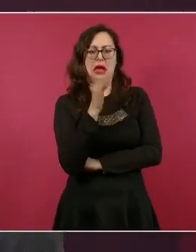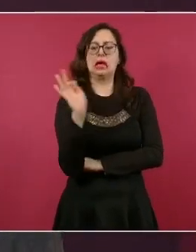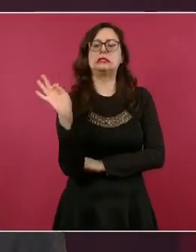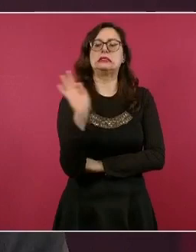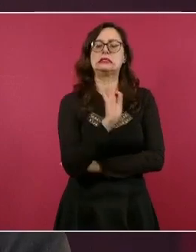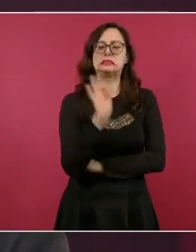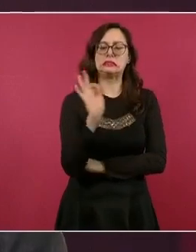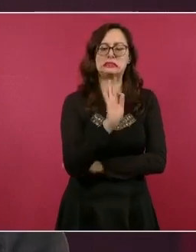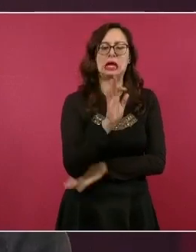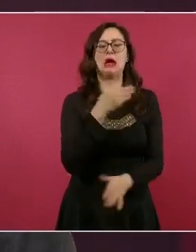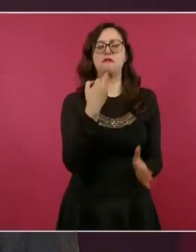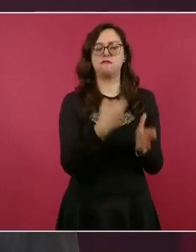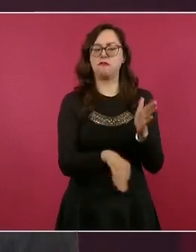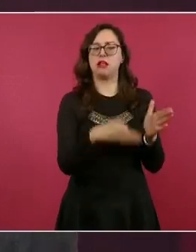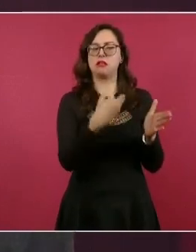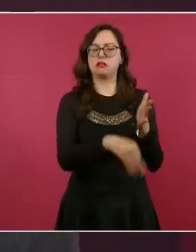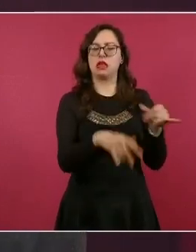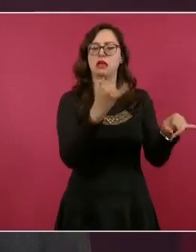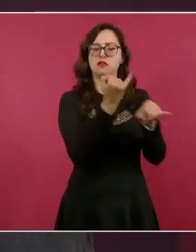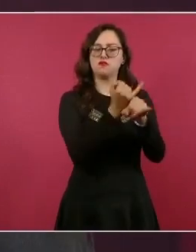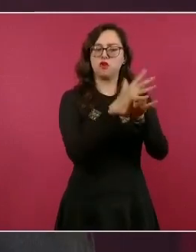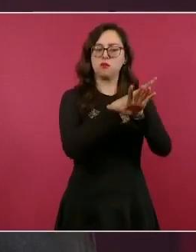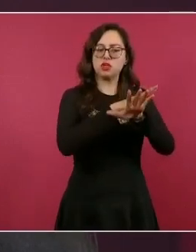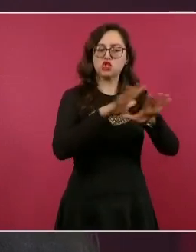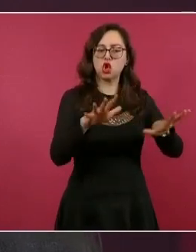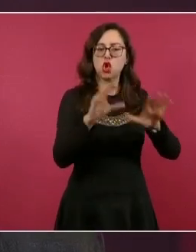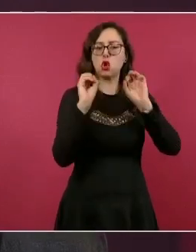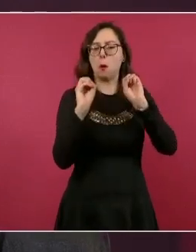o no está informado bien, para matizar,